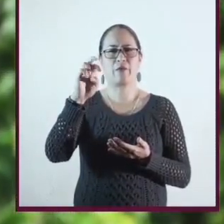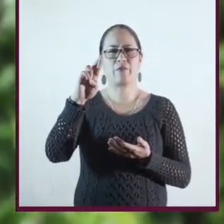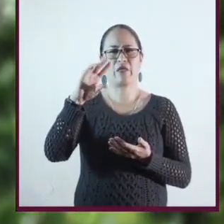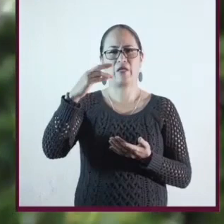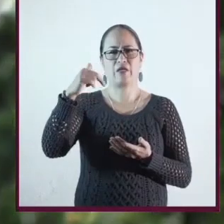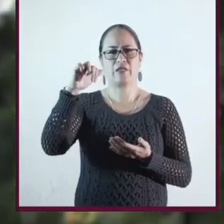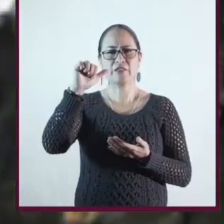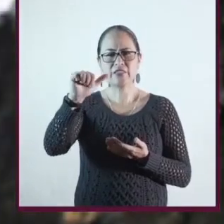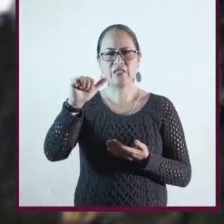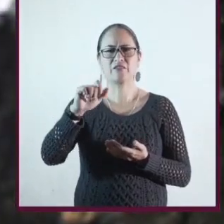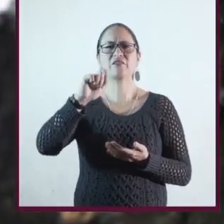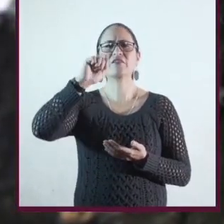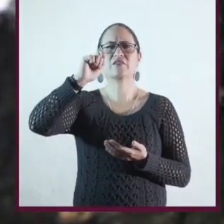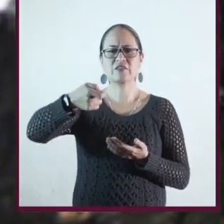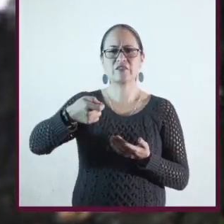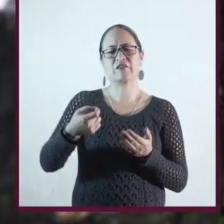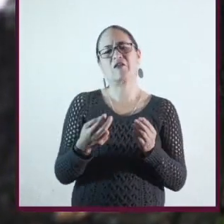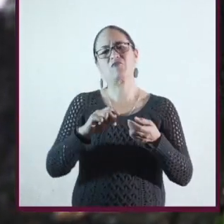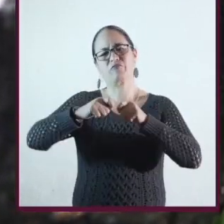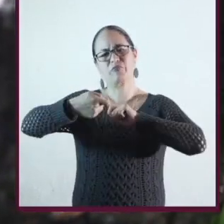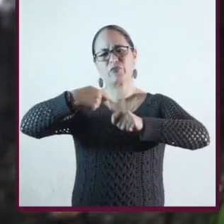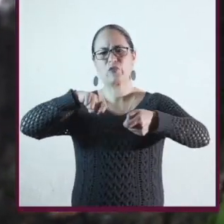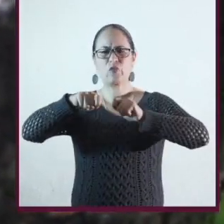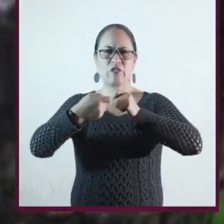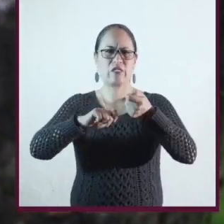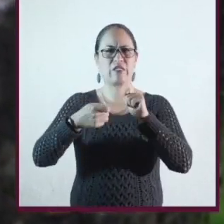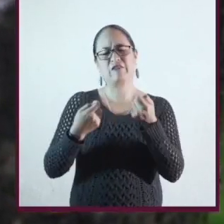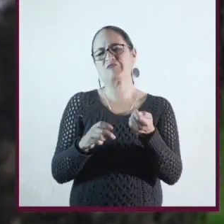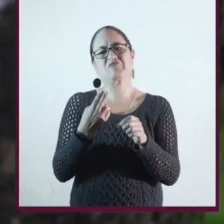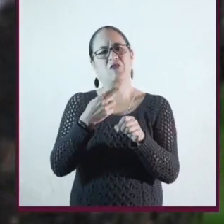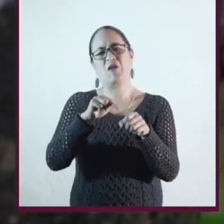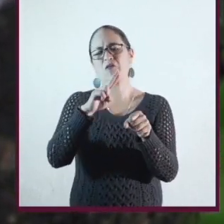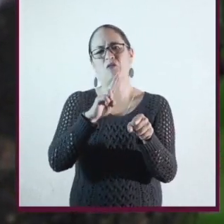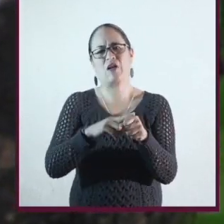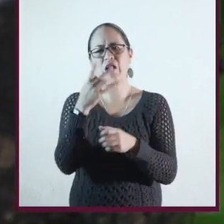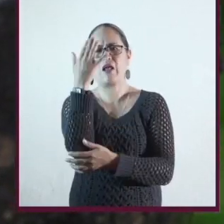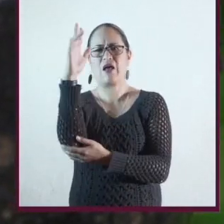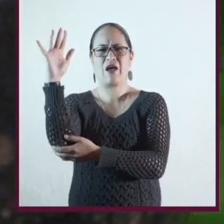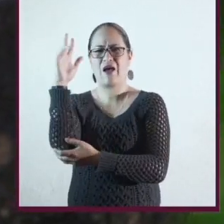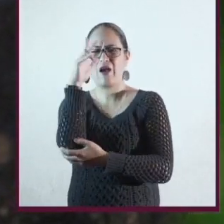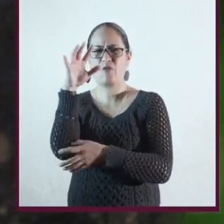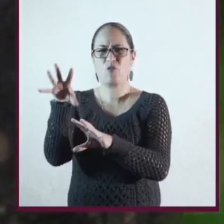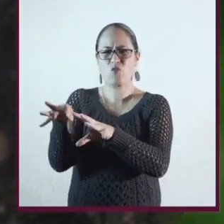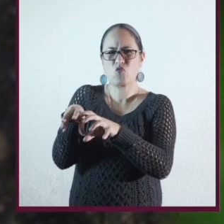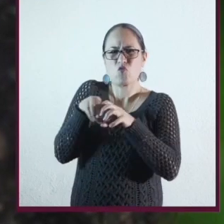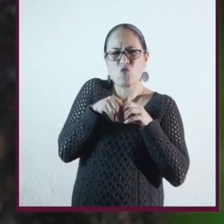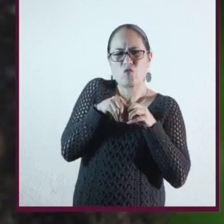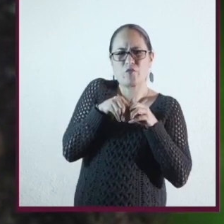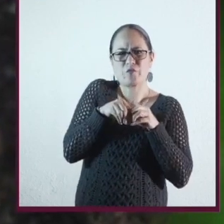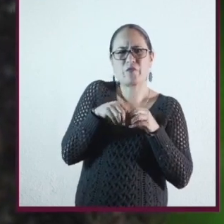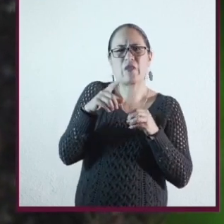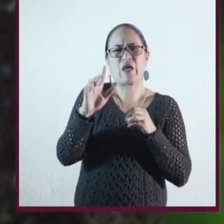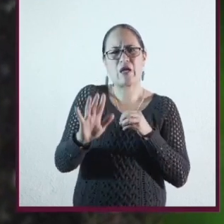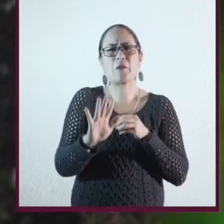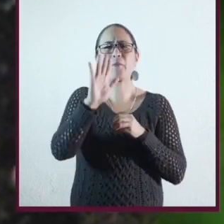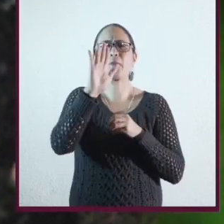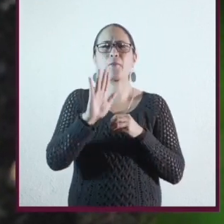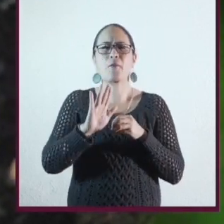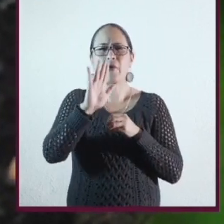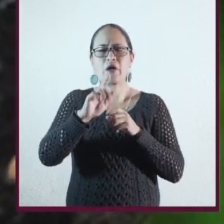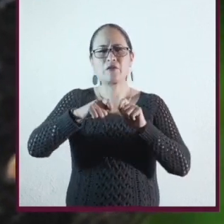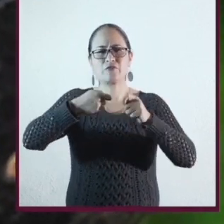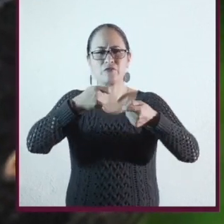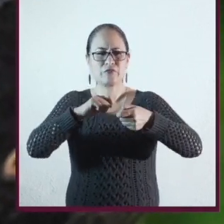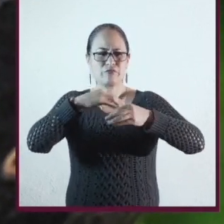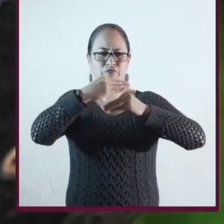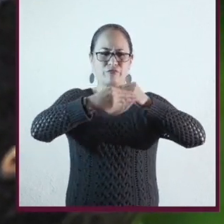gutapercha, un látex natural que se obtiene de árboles originarios de islas asiáticas que funciona como un excelente